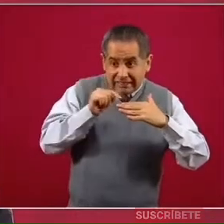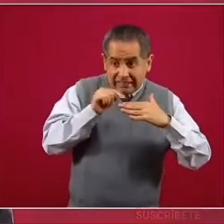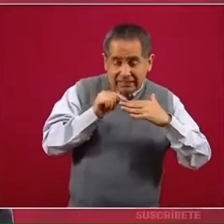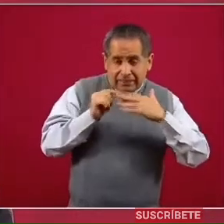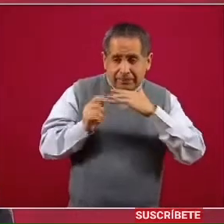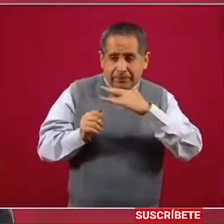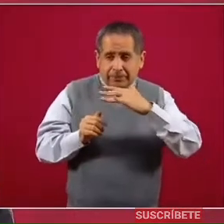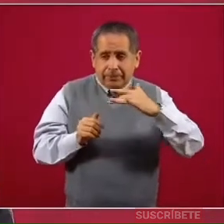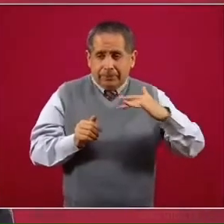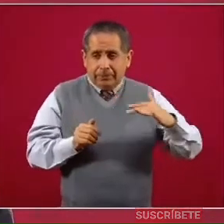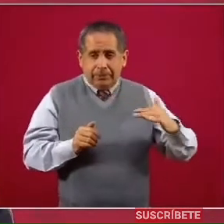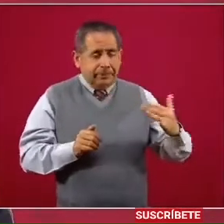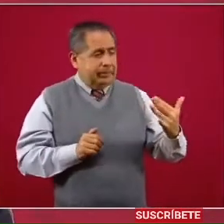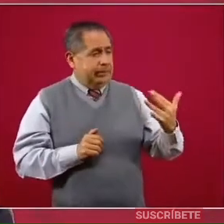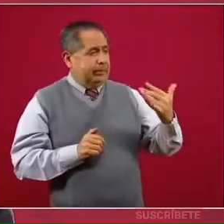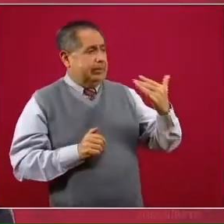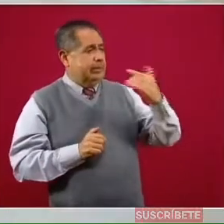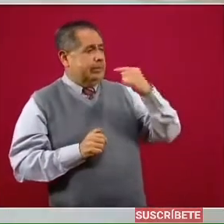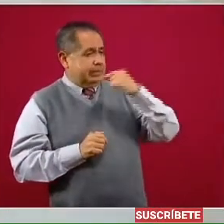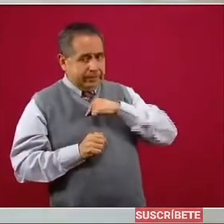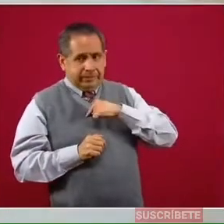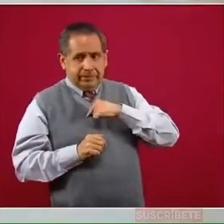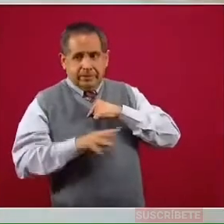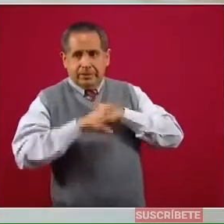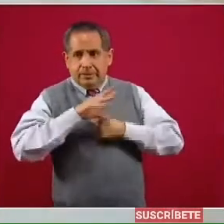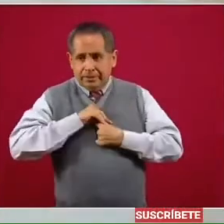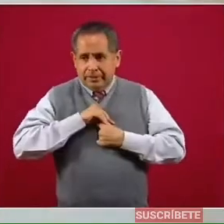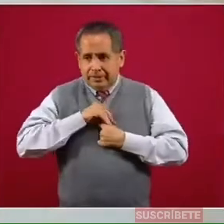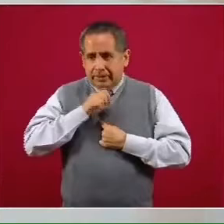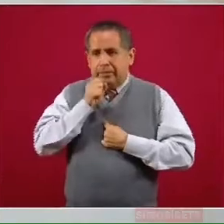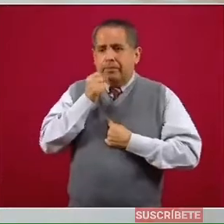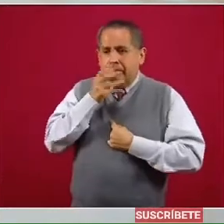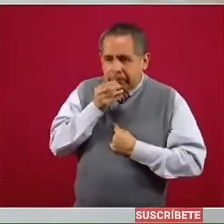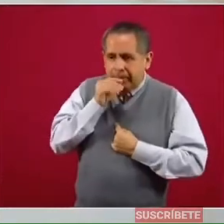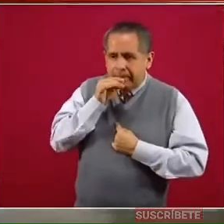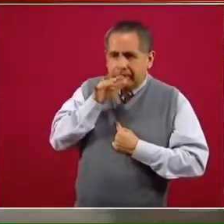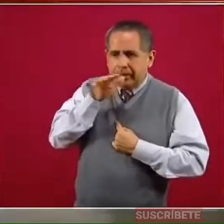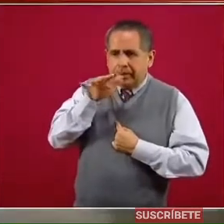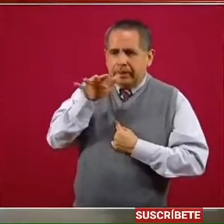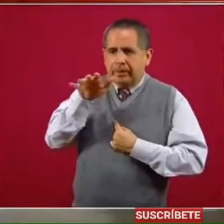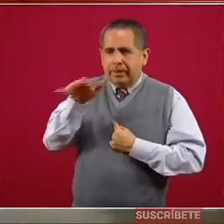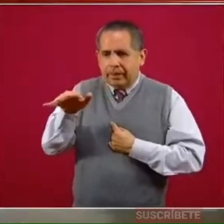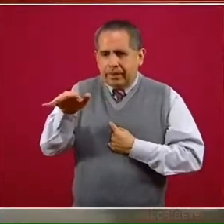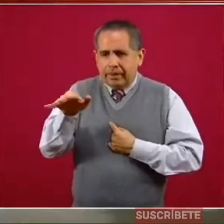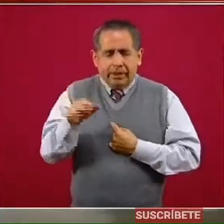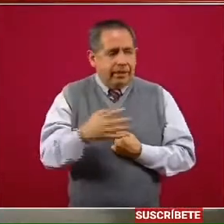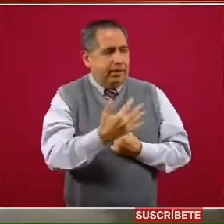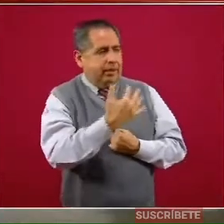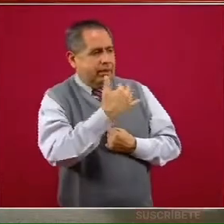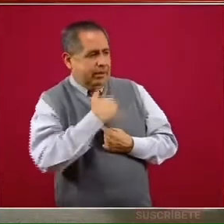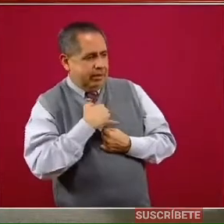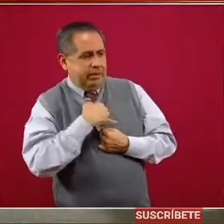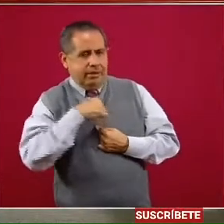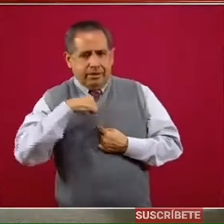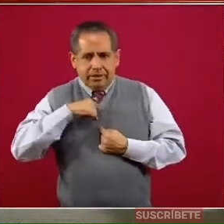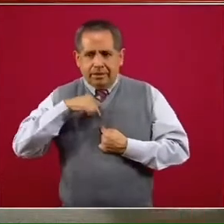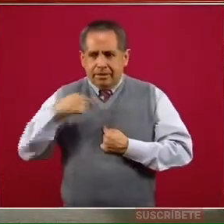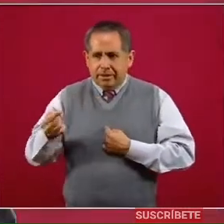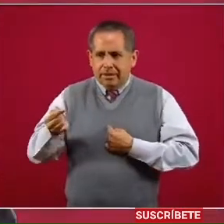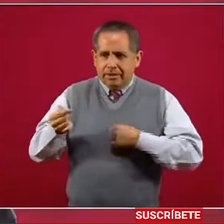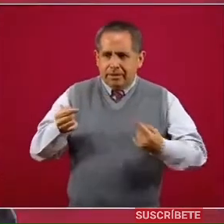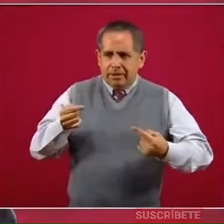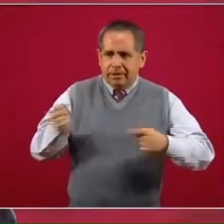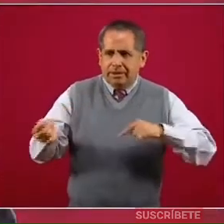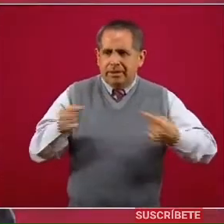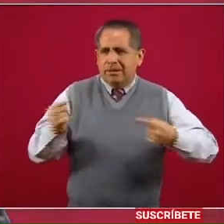que contribuya también a la efectividad de los contagios. Sin embargo, hoy por hoy, el